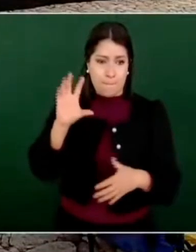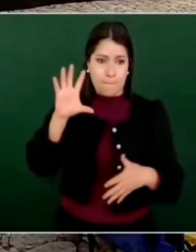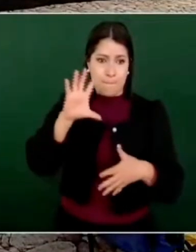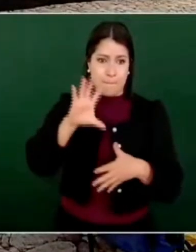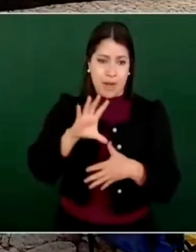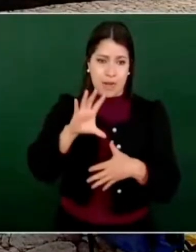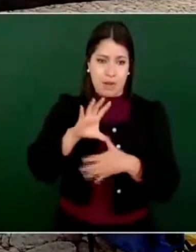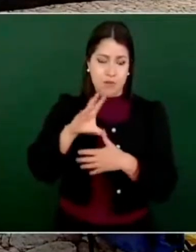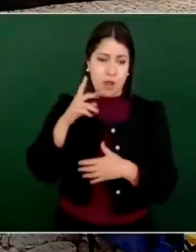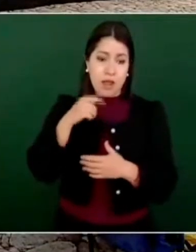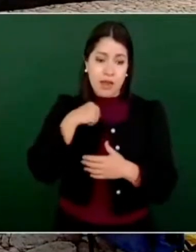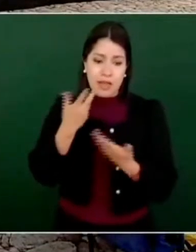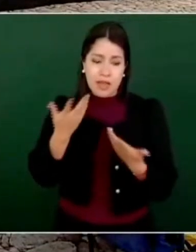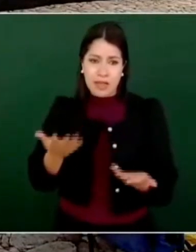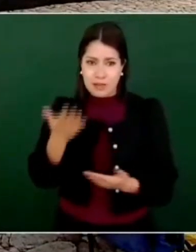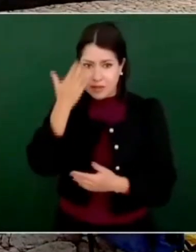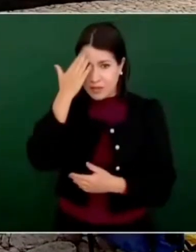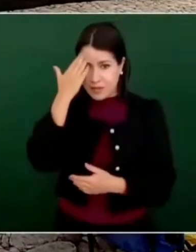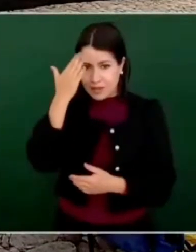impulsada por los jesuitas,